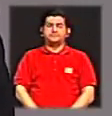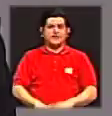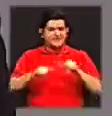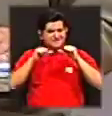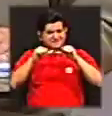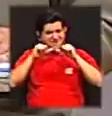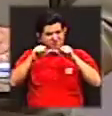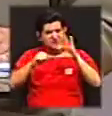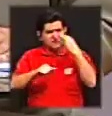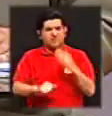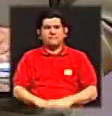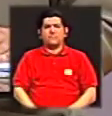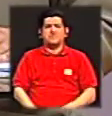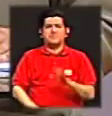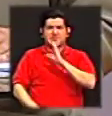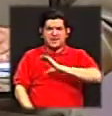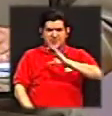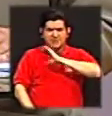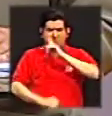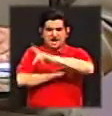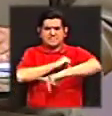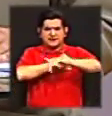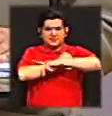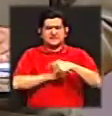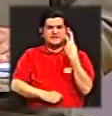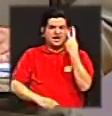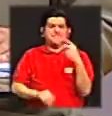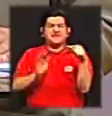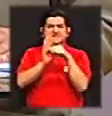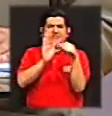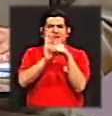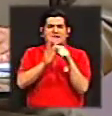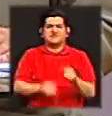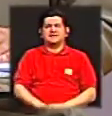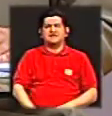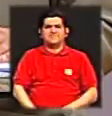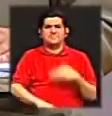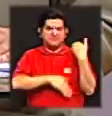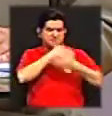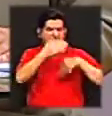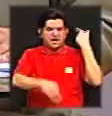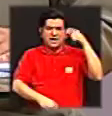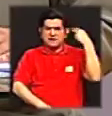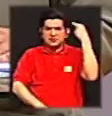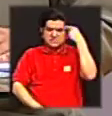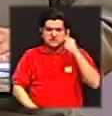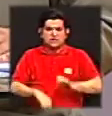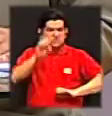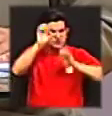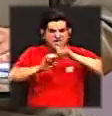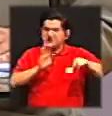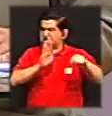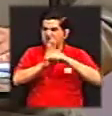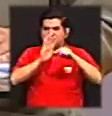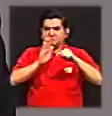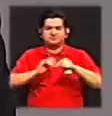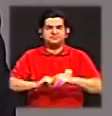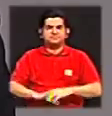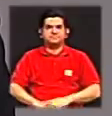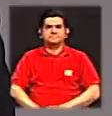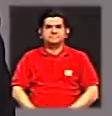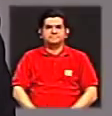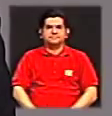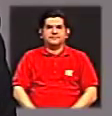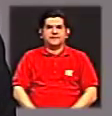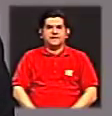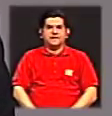consistentemente el rumbo del país es visto de forma negativa. La gestión del gobierno es valorada negativamente, es decir,